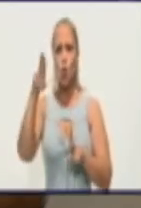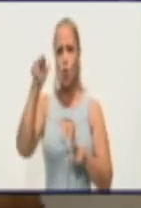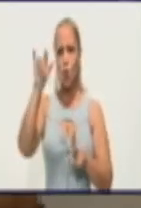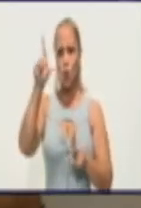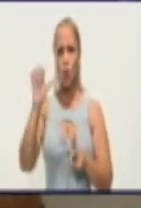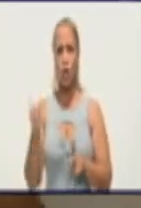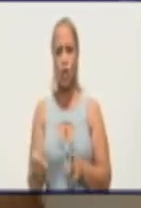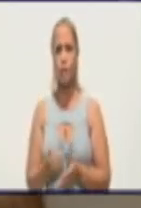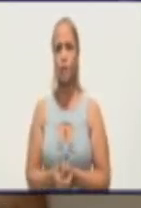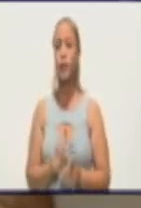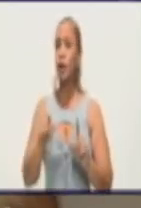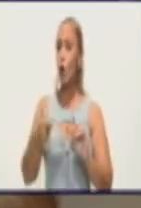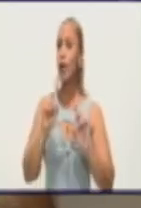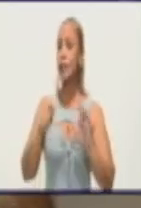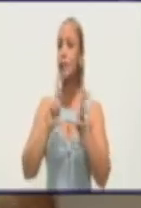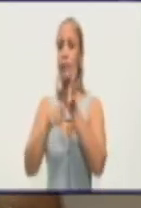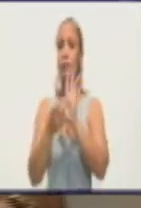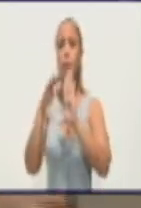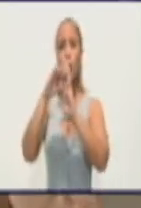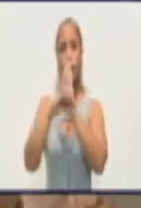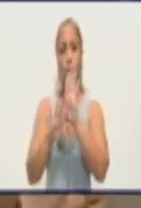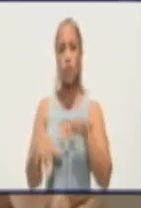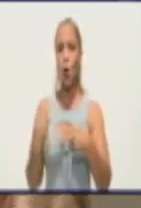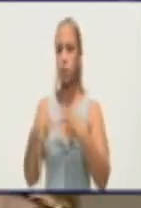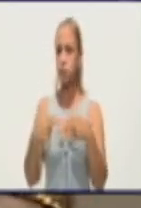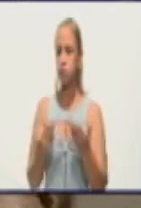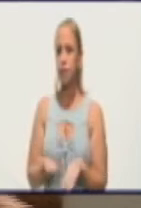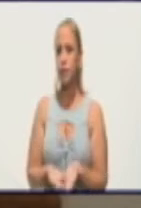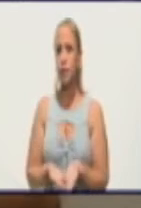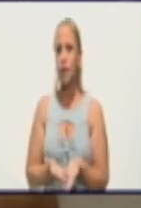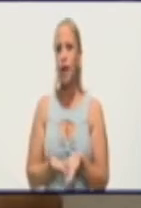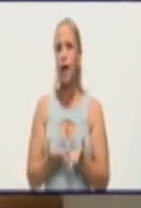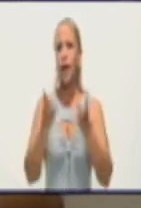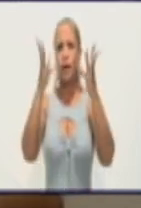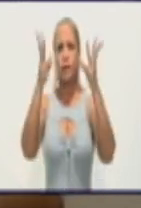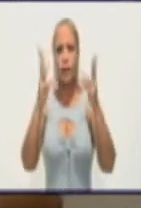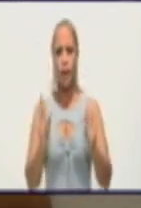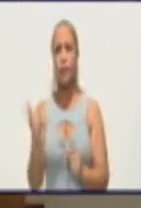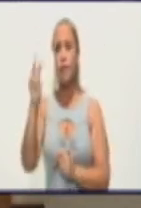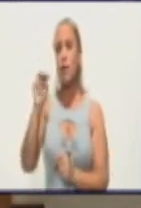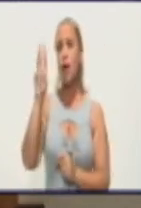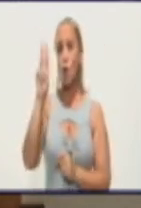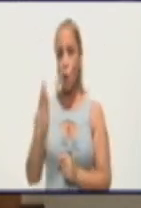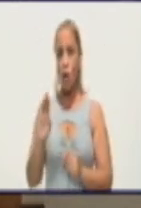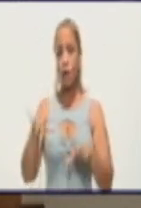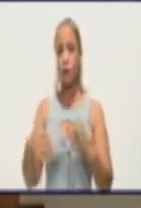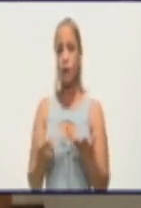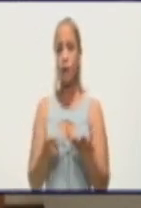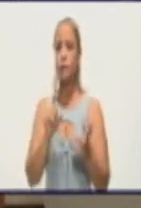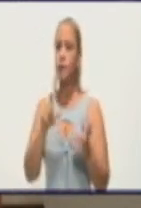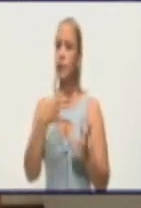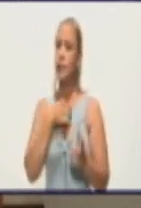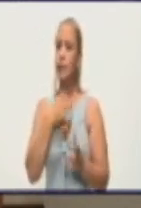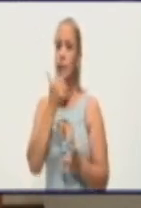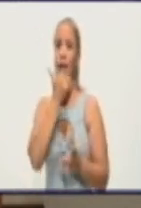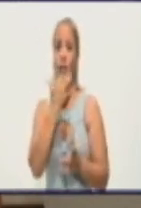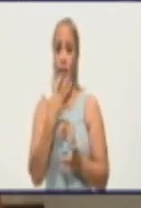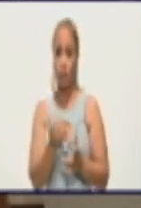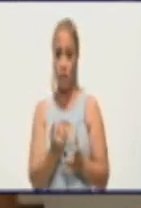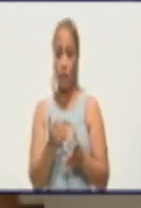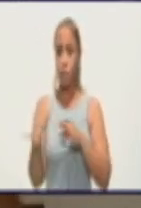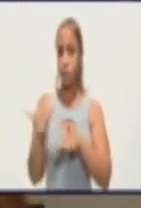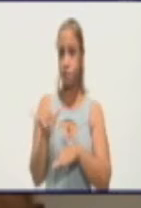programación está hecha en base a repito a la cantidad de mewa que hasta ahora hemos tenido afectados que by similar al día